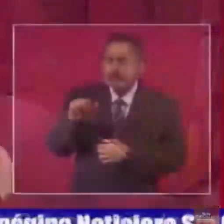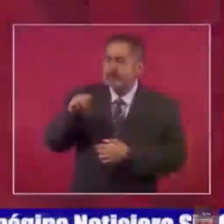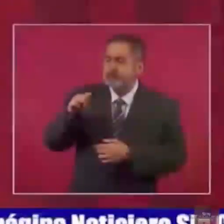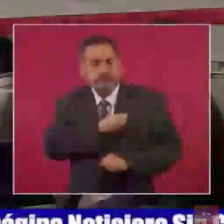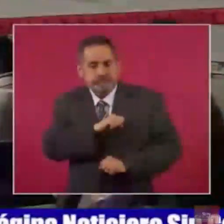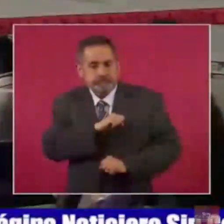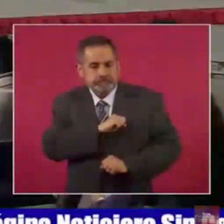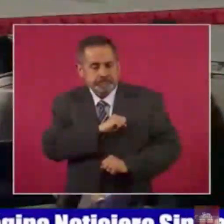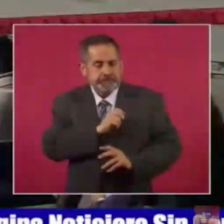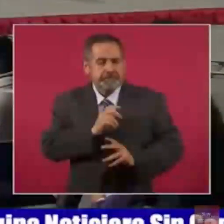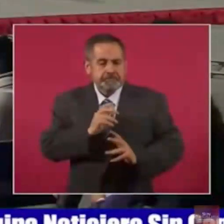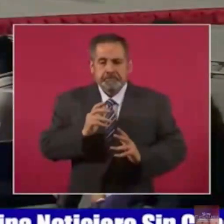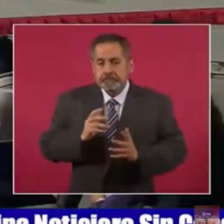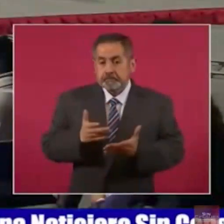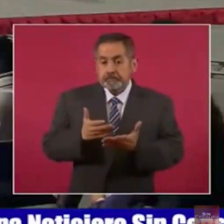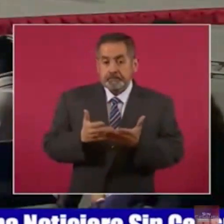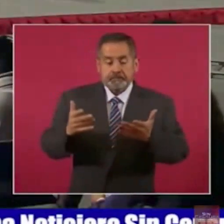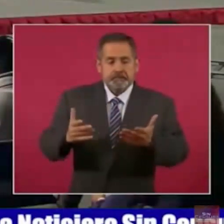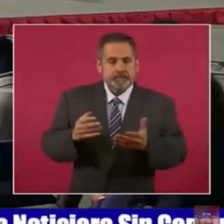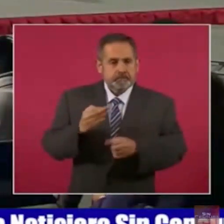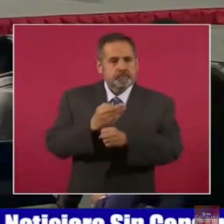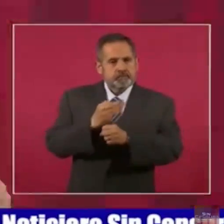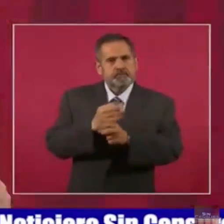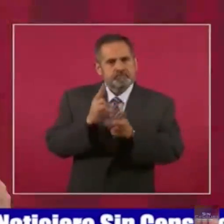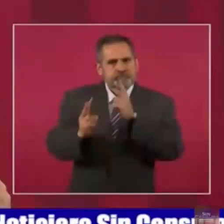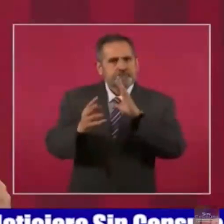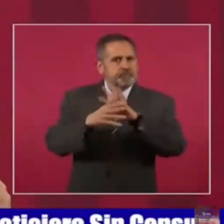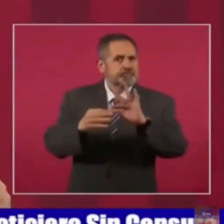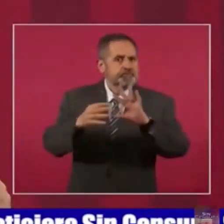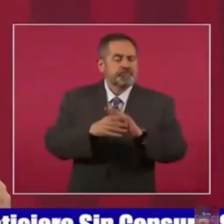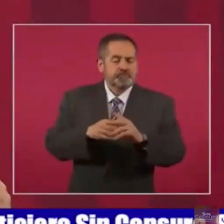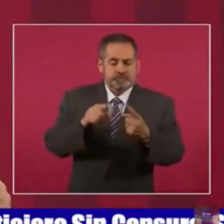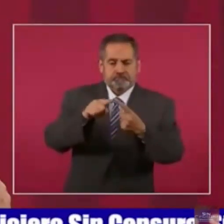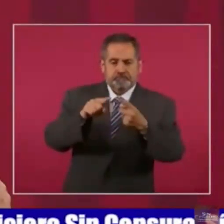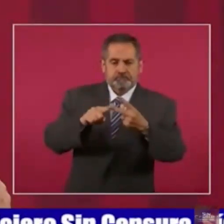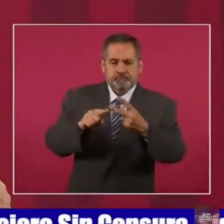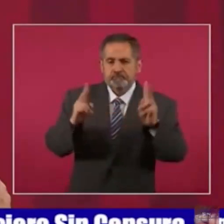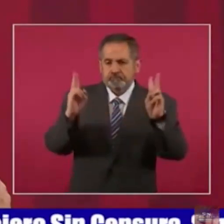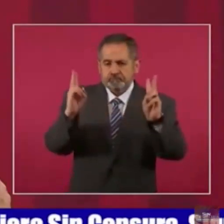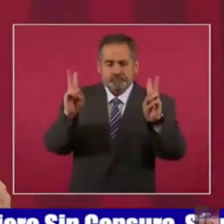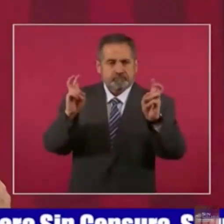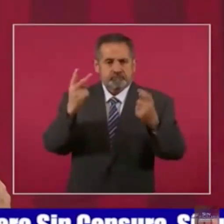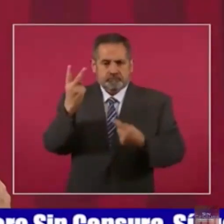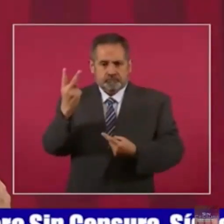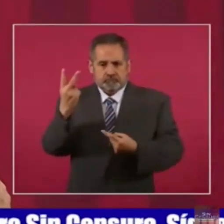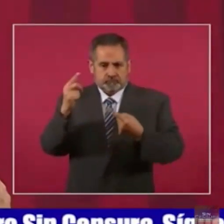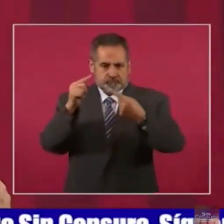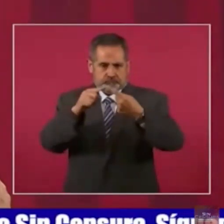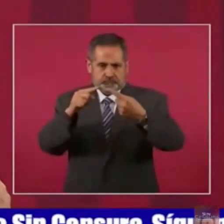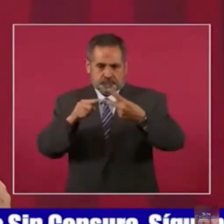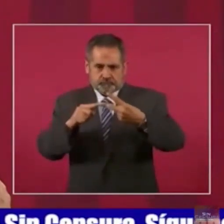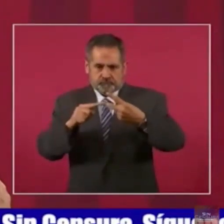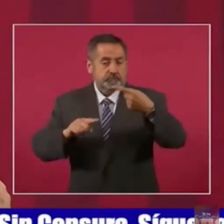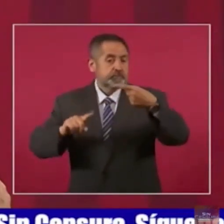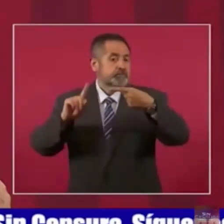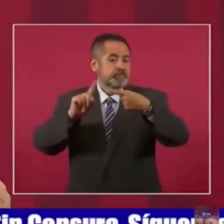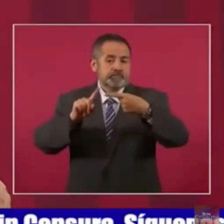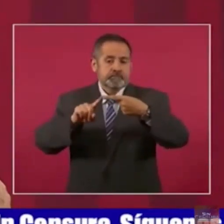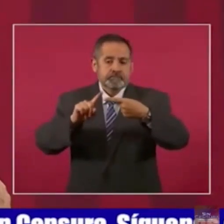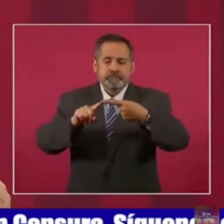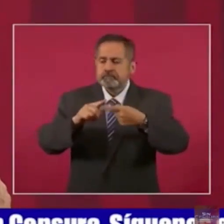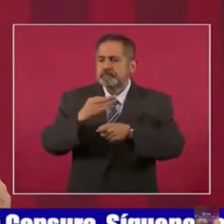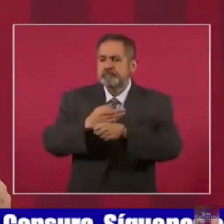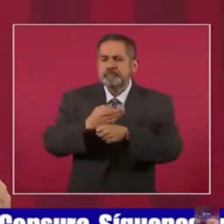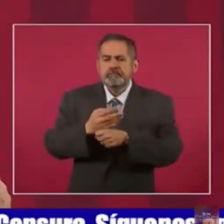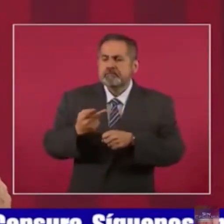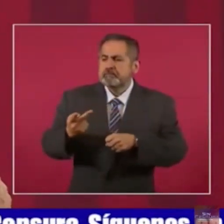pueblo, no solo desde que quiso ser presidente, no. O sea, es una historia de cercanía desde hace muchos